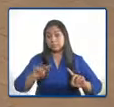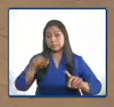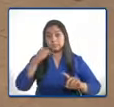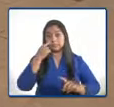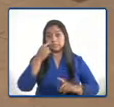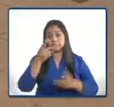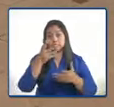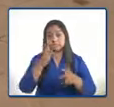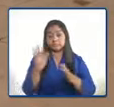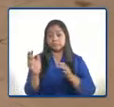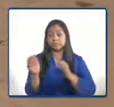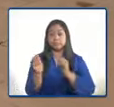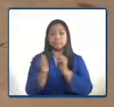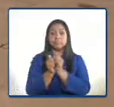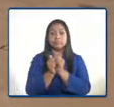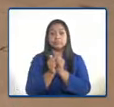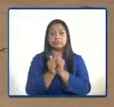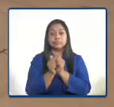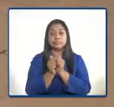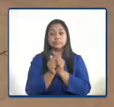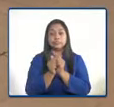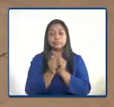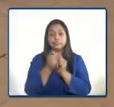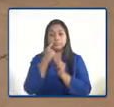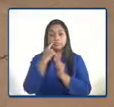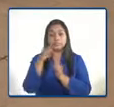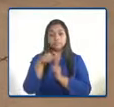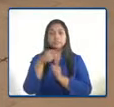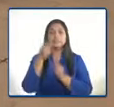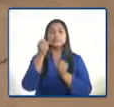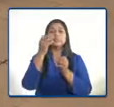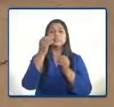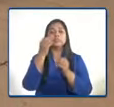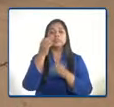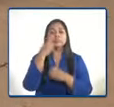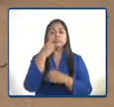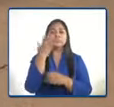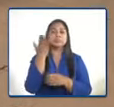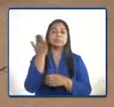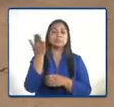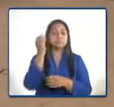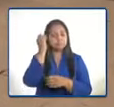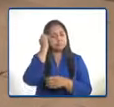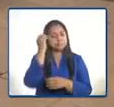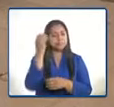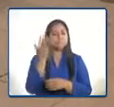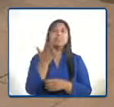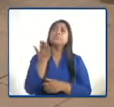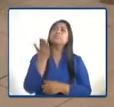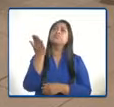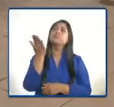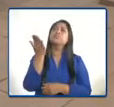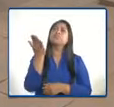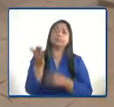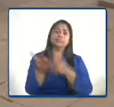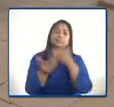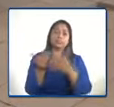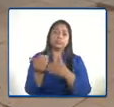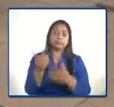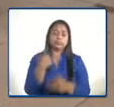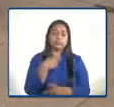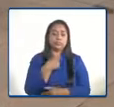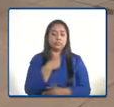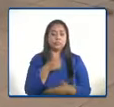que acompañar con una adecuada capacidad de gestión. Y esa es la parte a la que nosotros le hemos apostado,